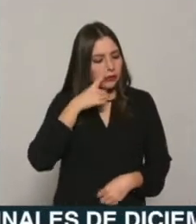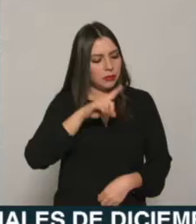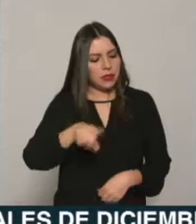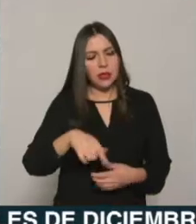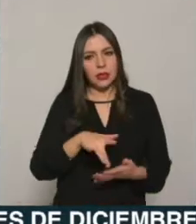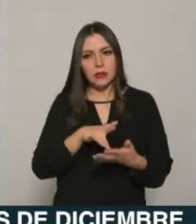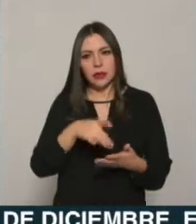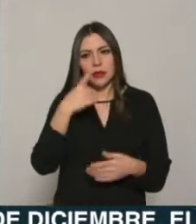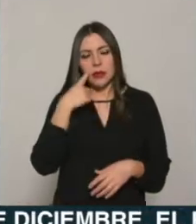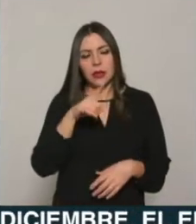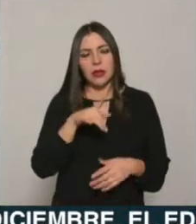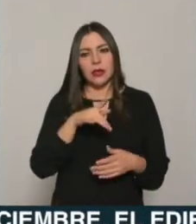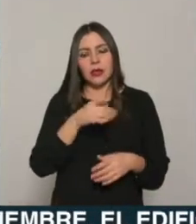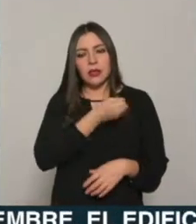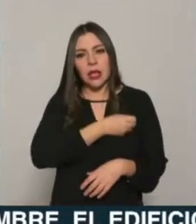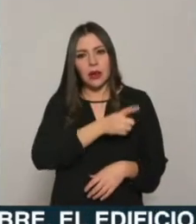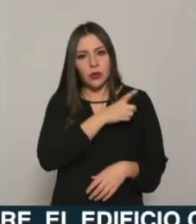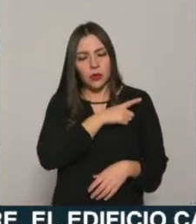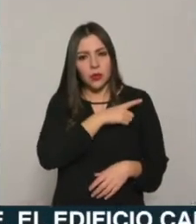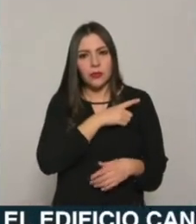salud, principalmente.